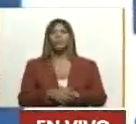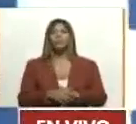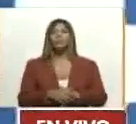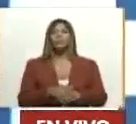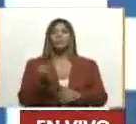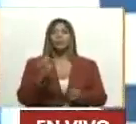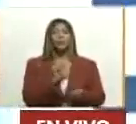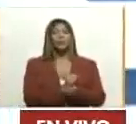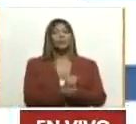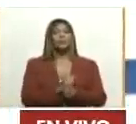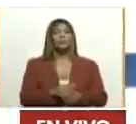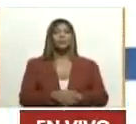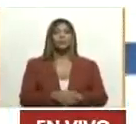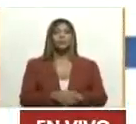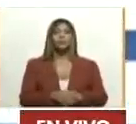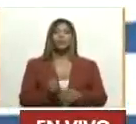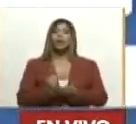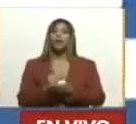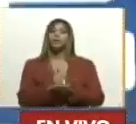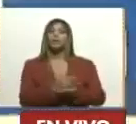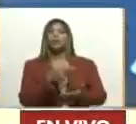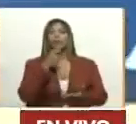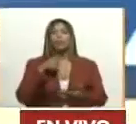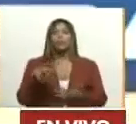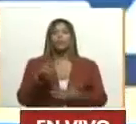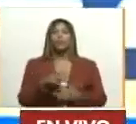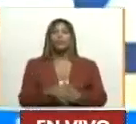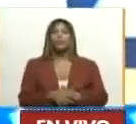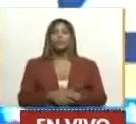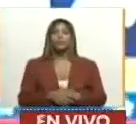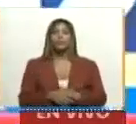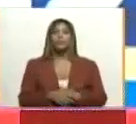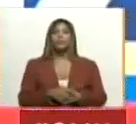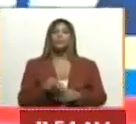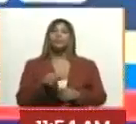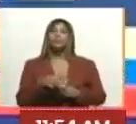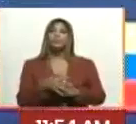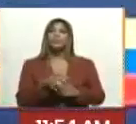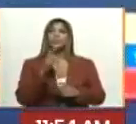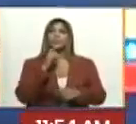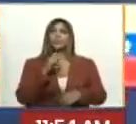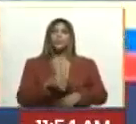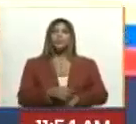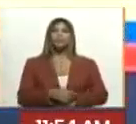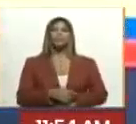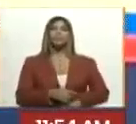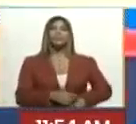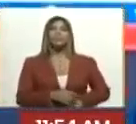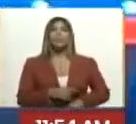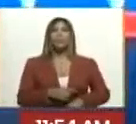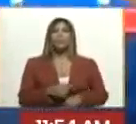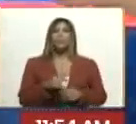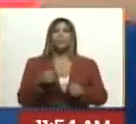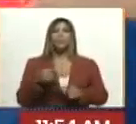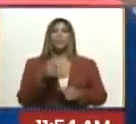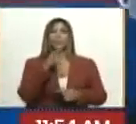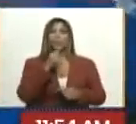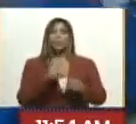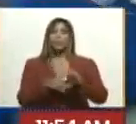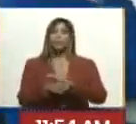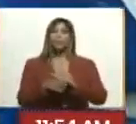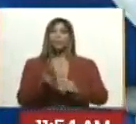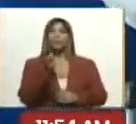por ayudar al pueblo venezolano en momentos difíciles, en circunstancias difíciles donde no había acceso a